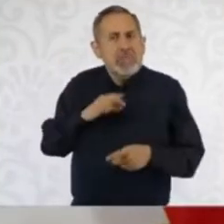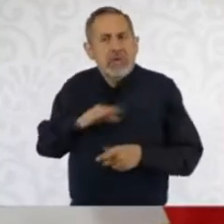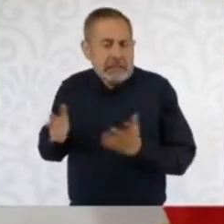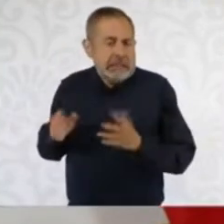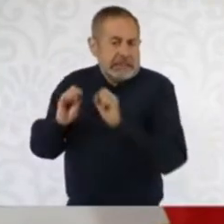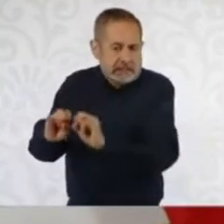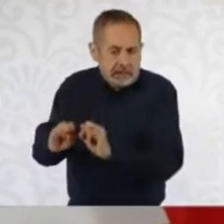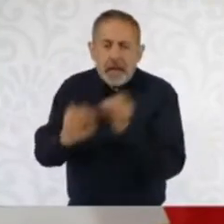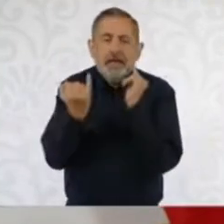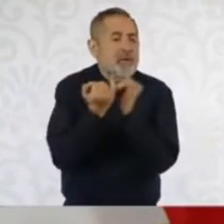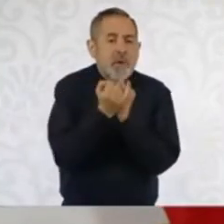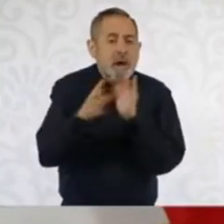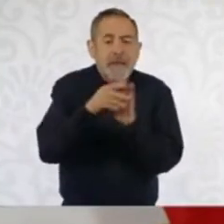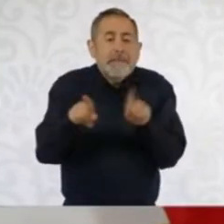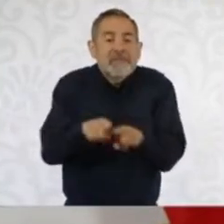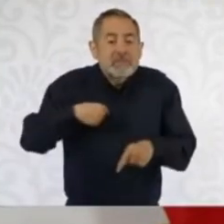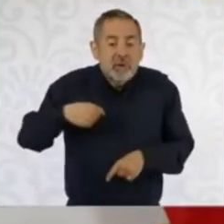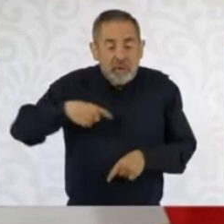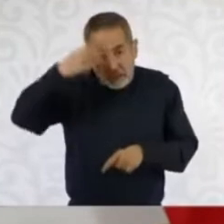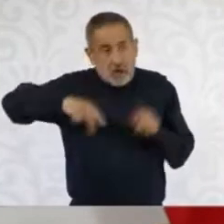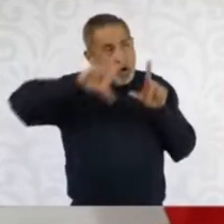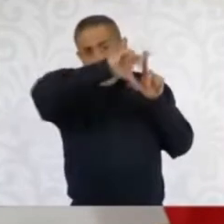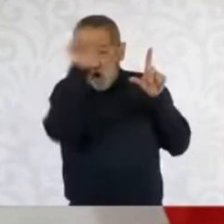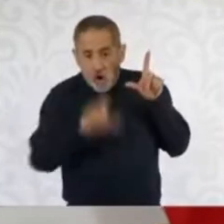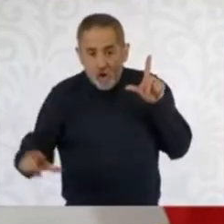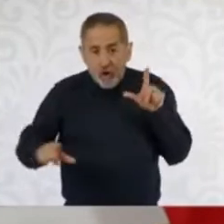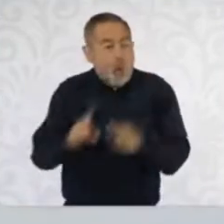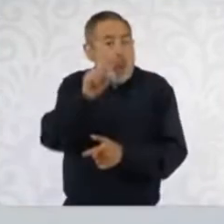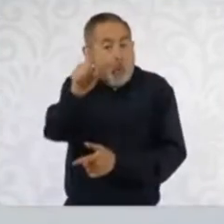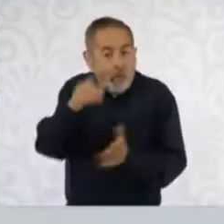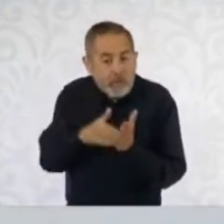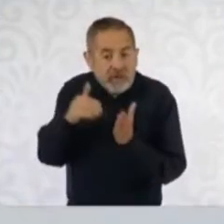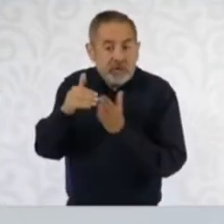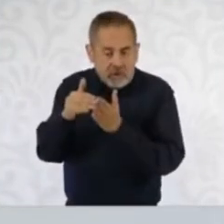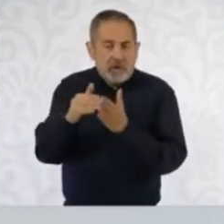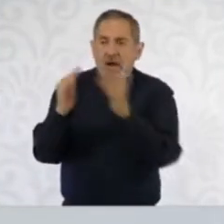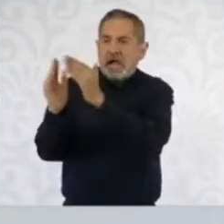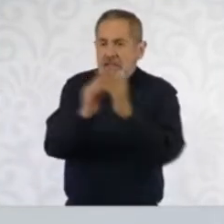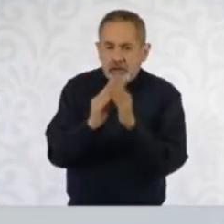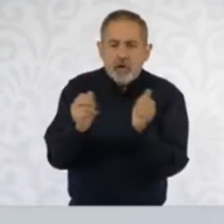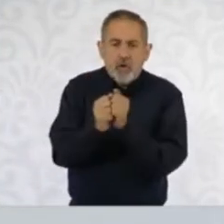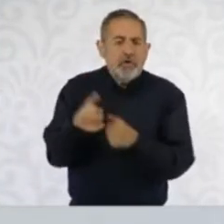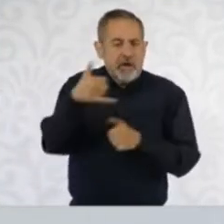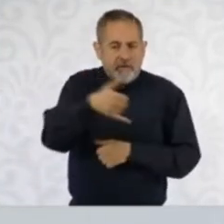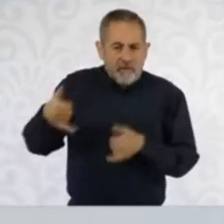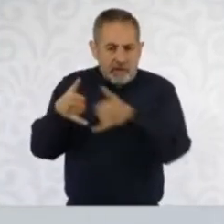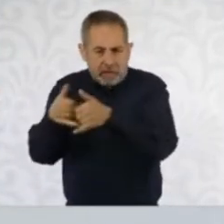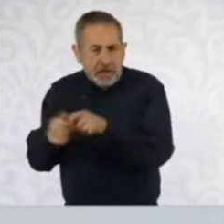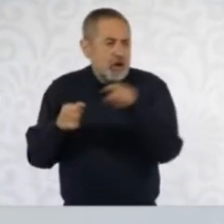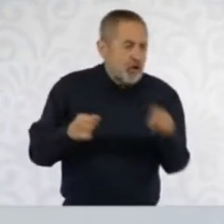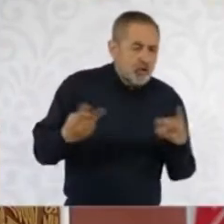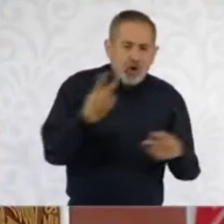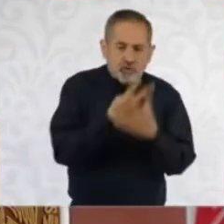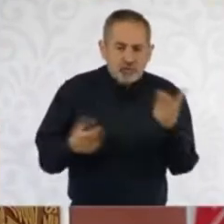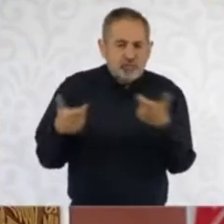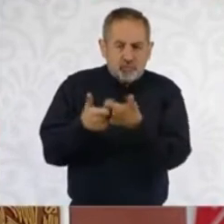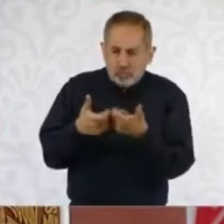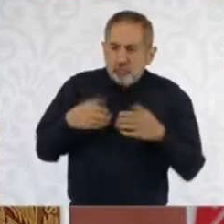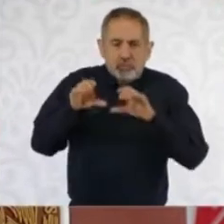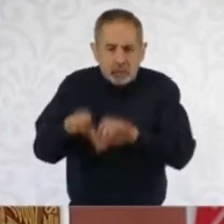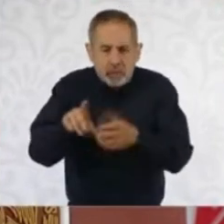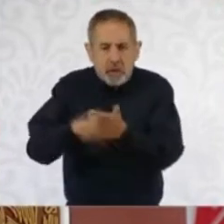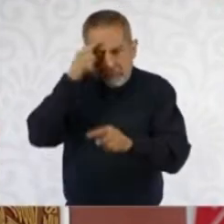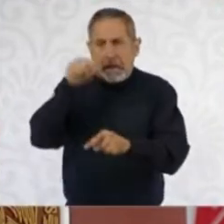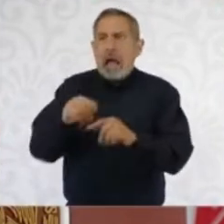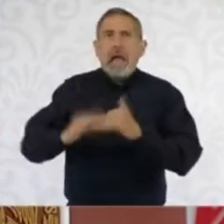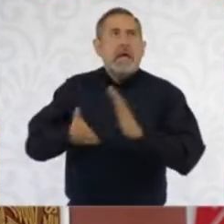1 millón de viviendas pues son viviendas accesibles, una parte con Infonavit y otra parte a través de la CONAVI, y vamos a colaborar en la Ciudad de México